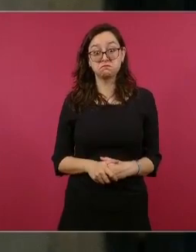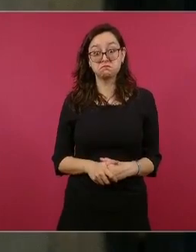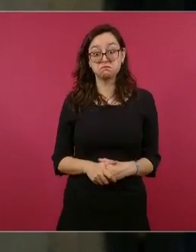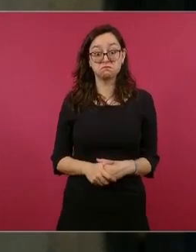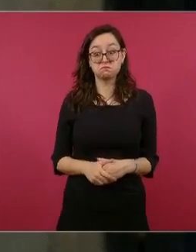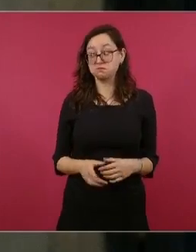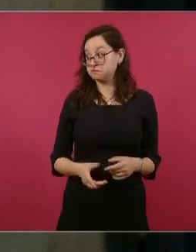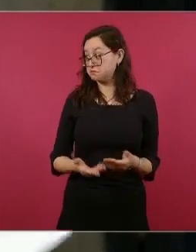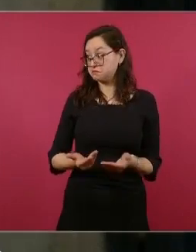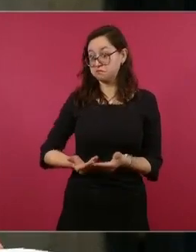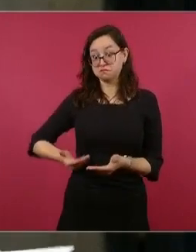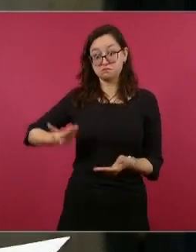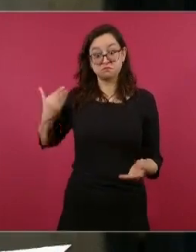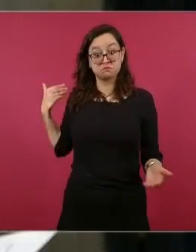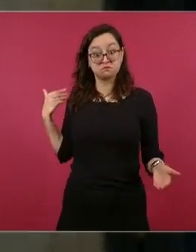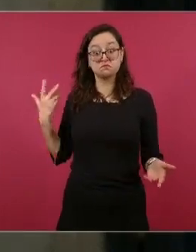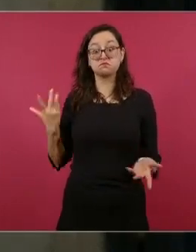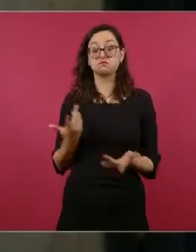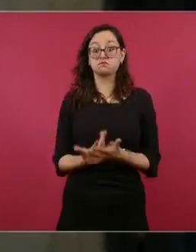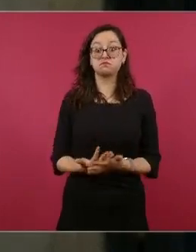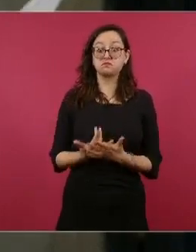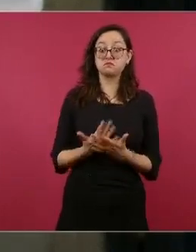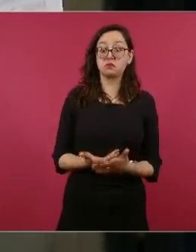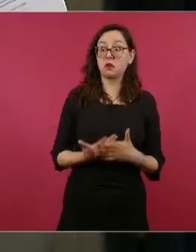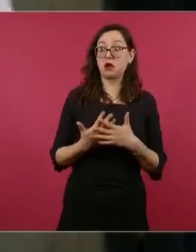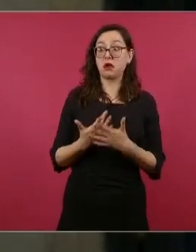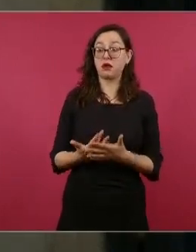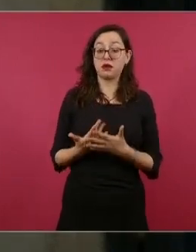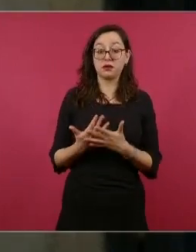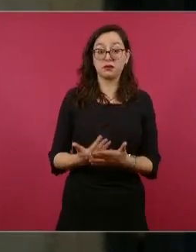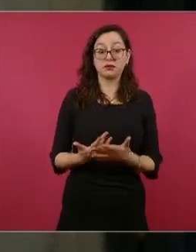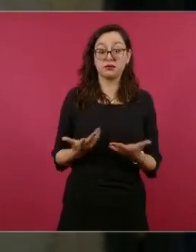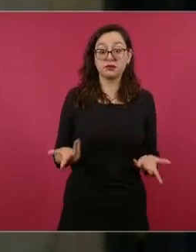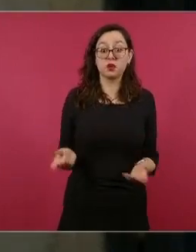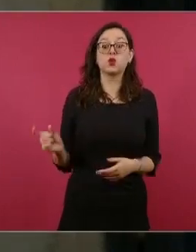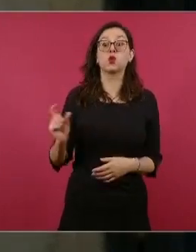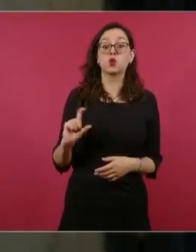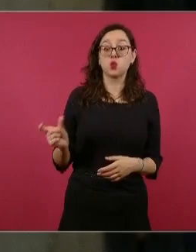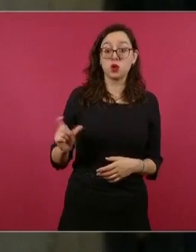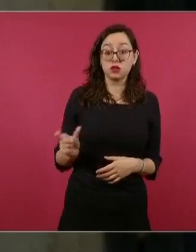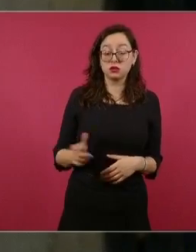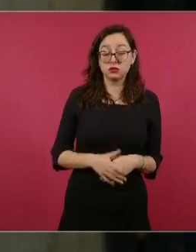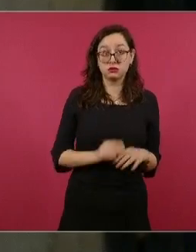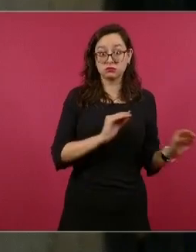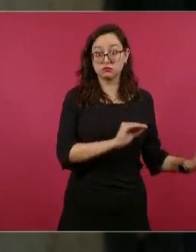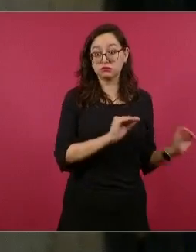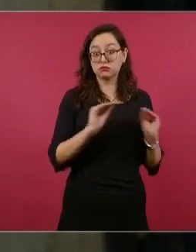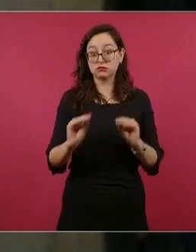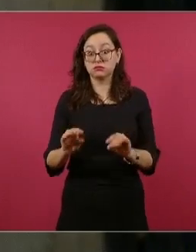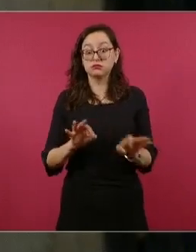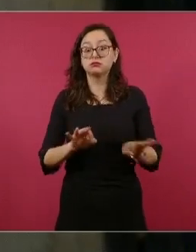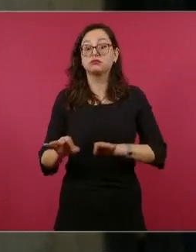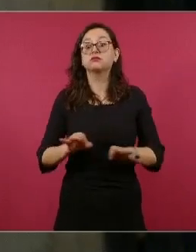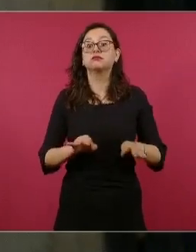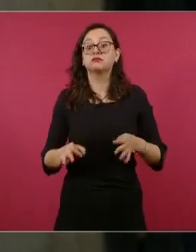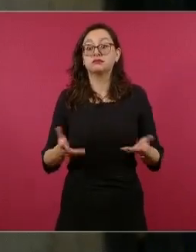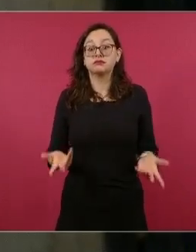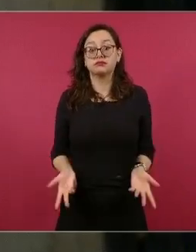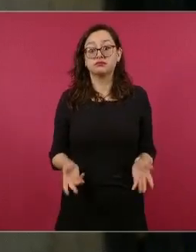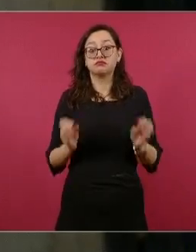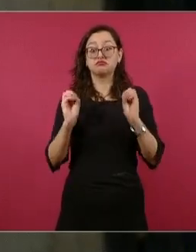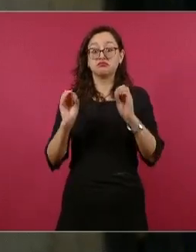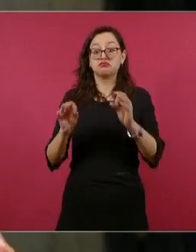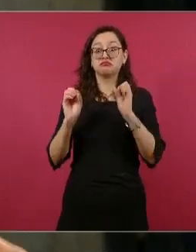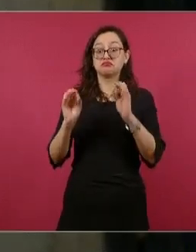campañas que están en espera de que puedan ocupar esas instalaciones que están